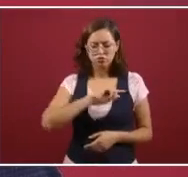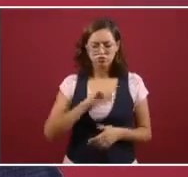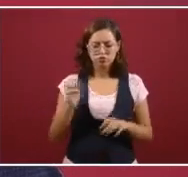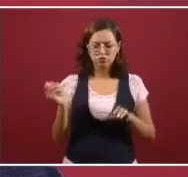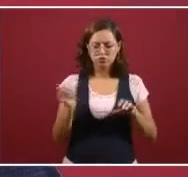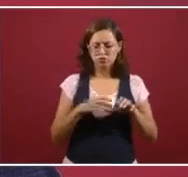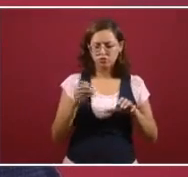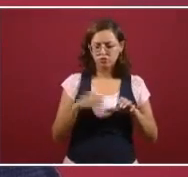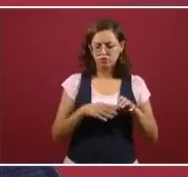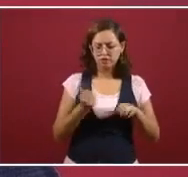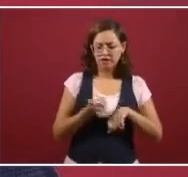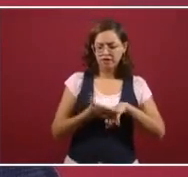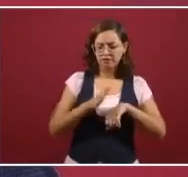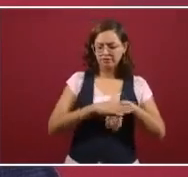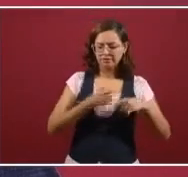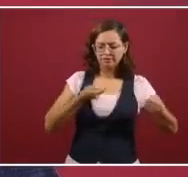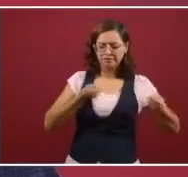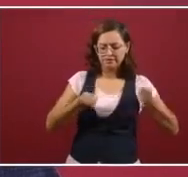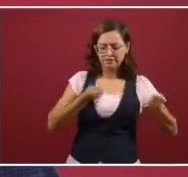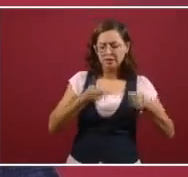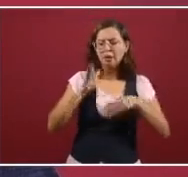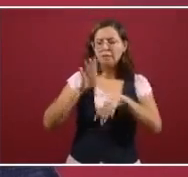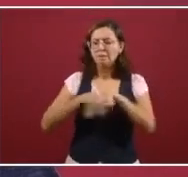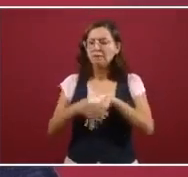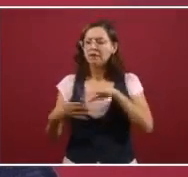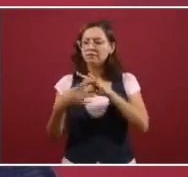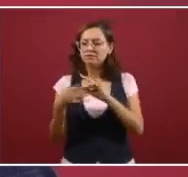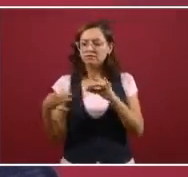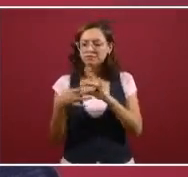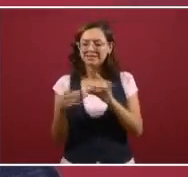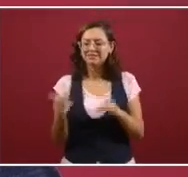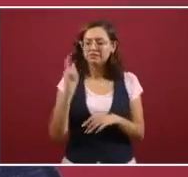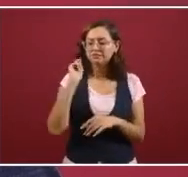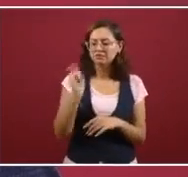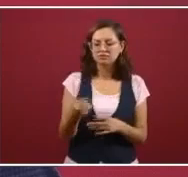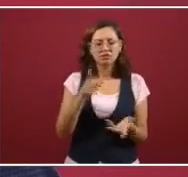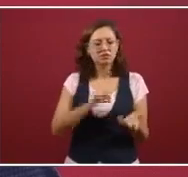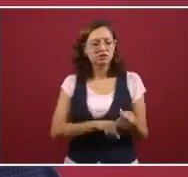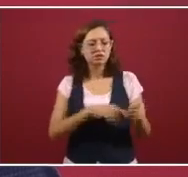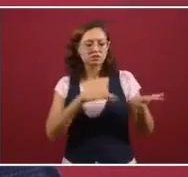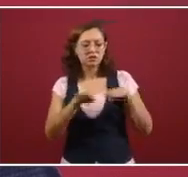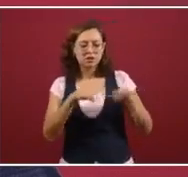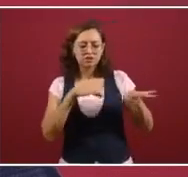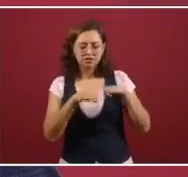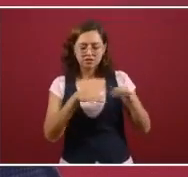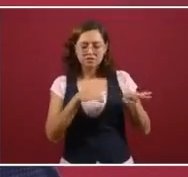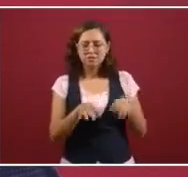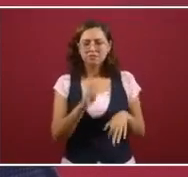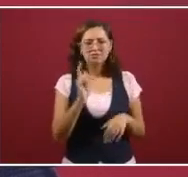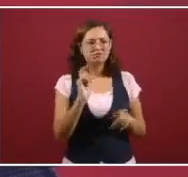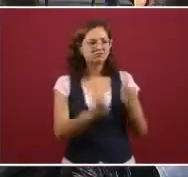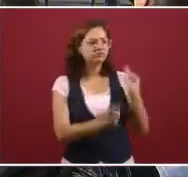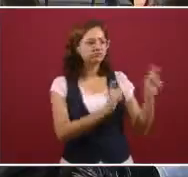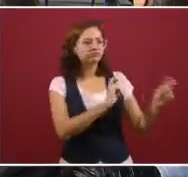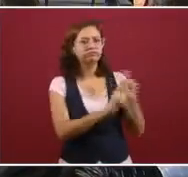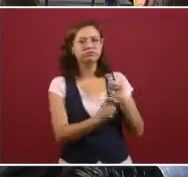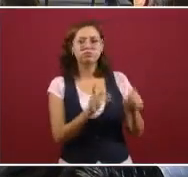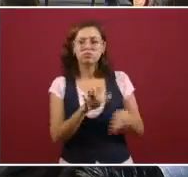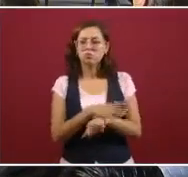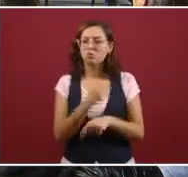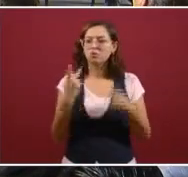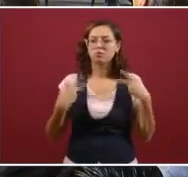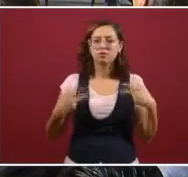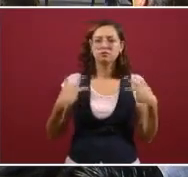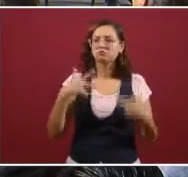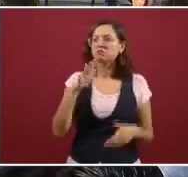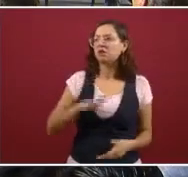para estar cerca de la gente y para explicarles muy bien lo que hacemos. Yo creo que hay un desconocimiento